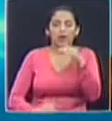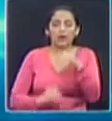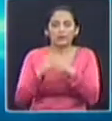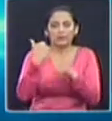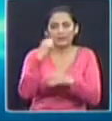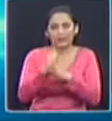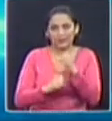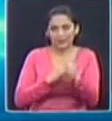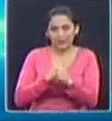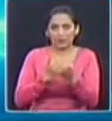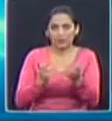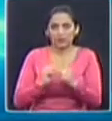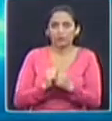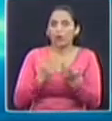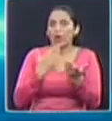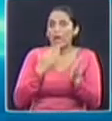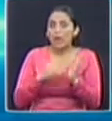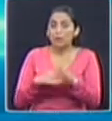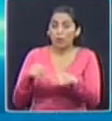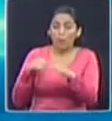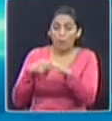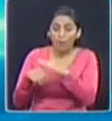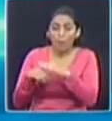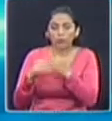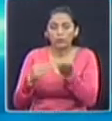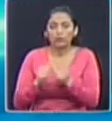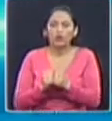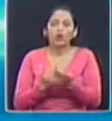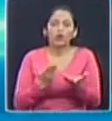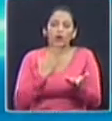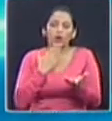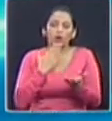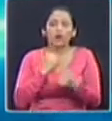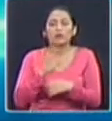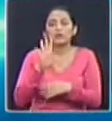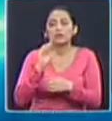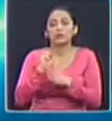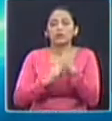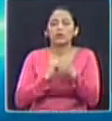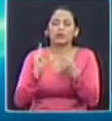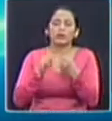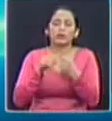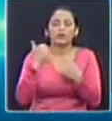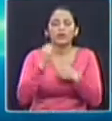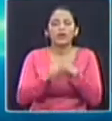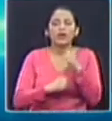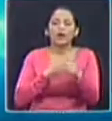de violación con una pena de 5 a 10 años. Santiago Villasañay, Telerama Noticias.